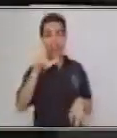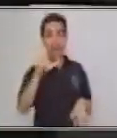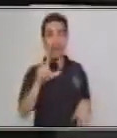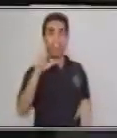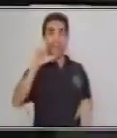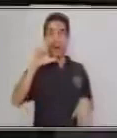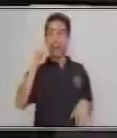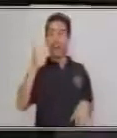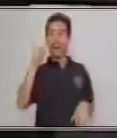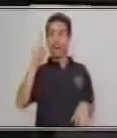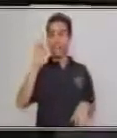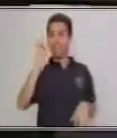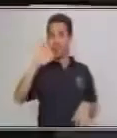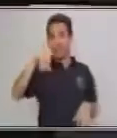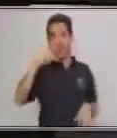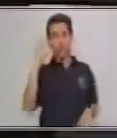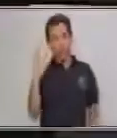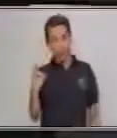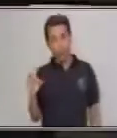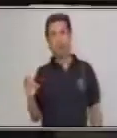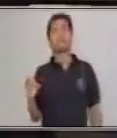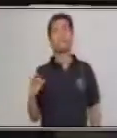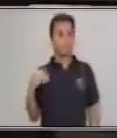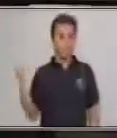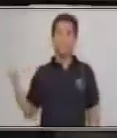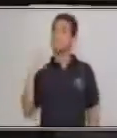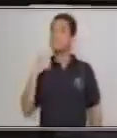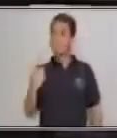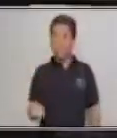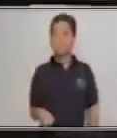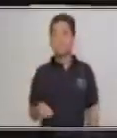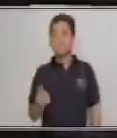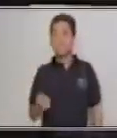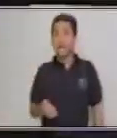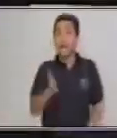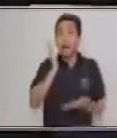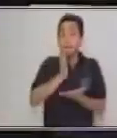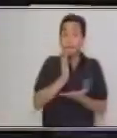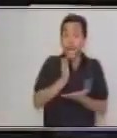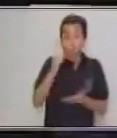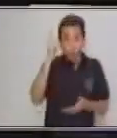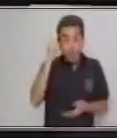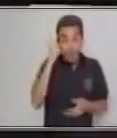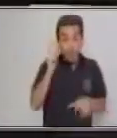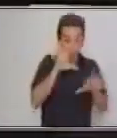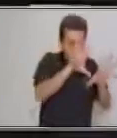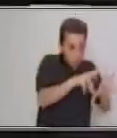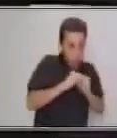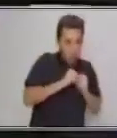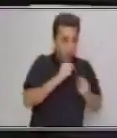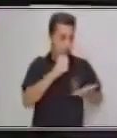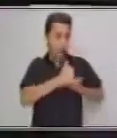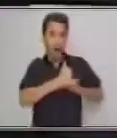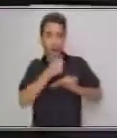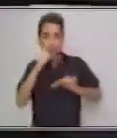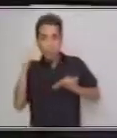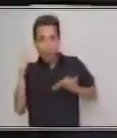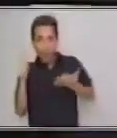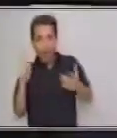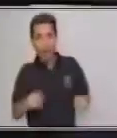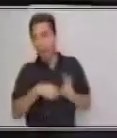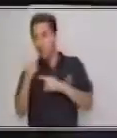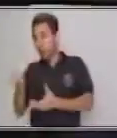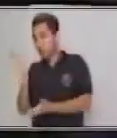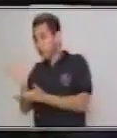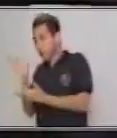los cadejos, que dicen que el negro se va a robar las almas y que el blanco es el que las cuida. ¿Ustedes qué creen?